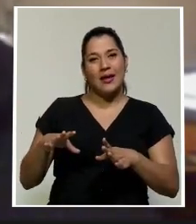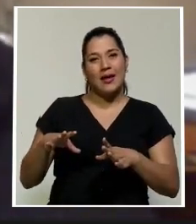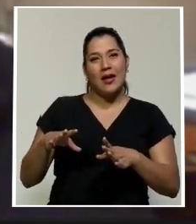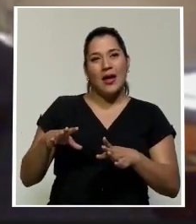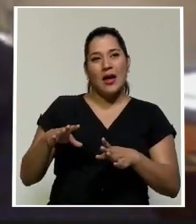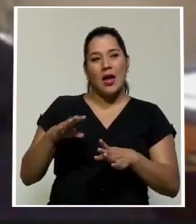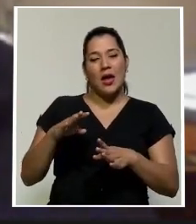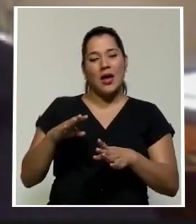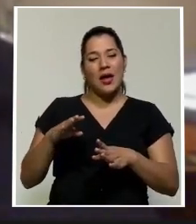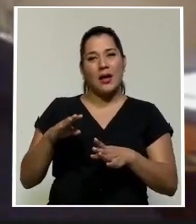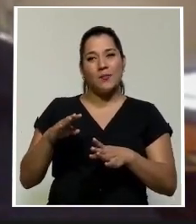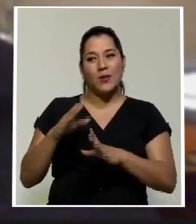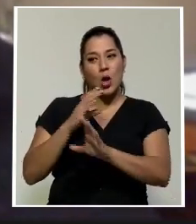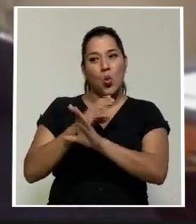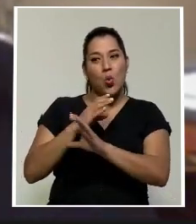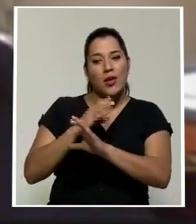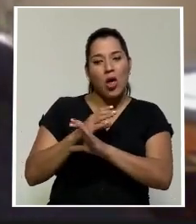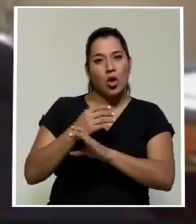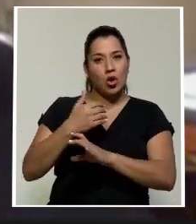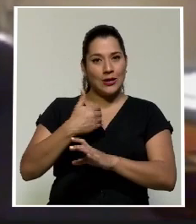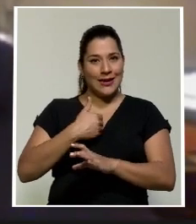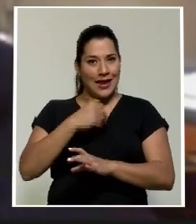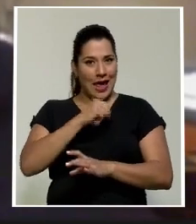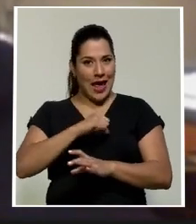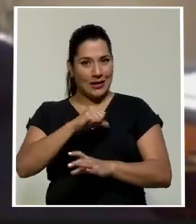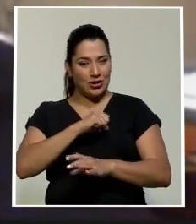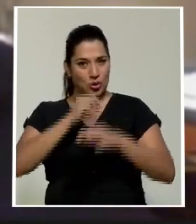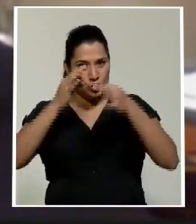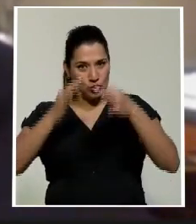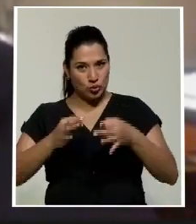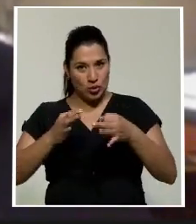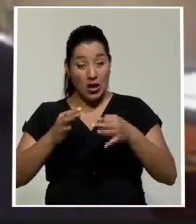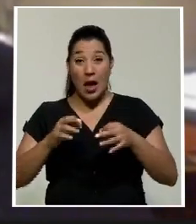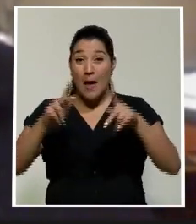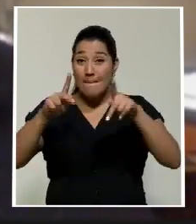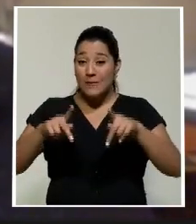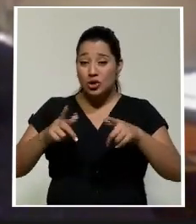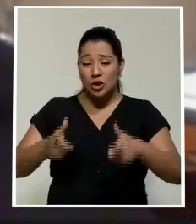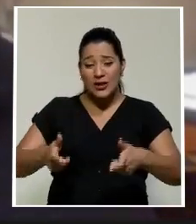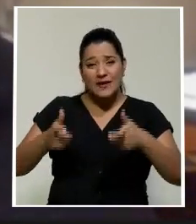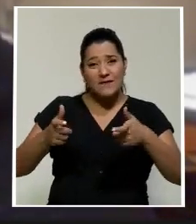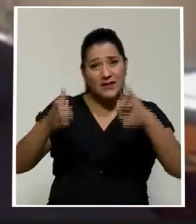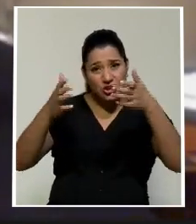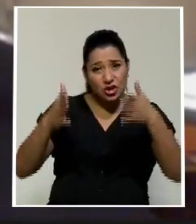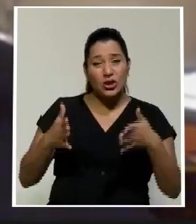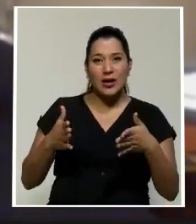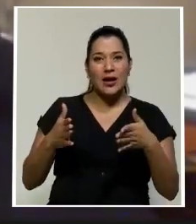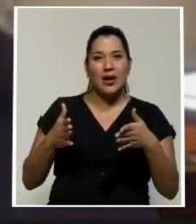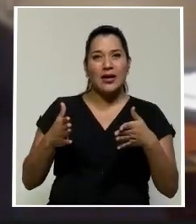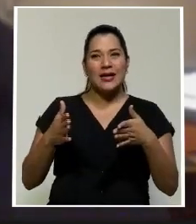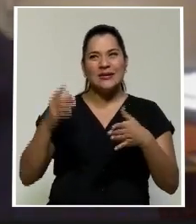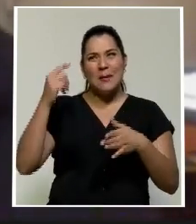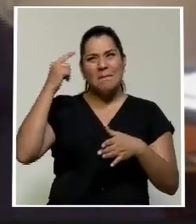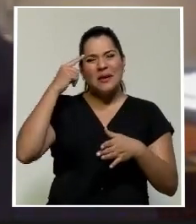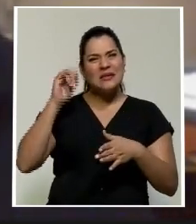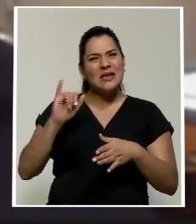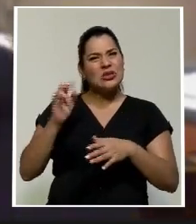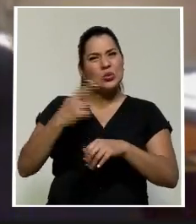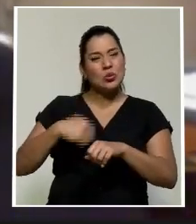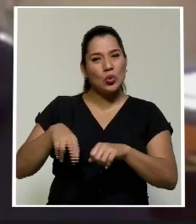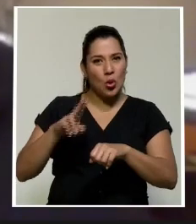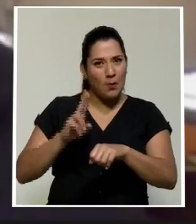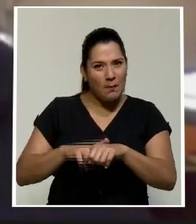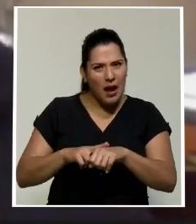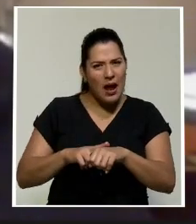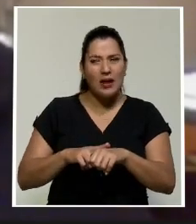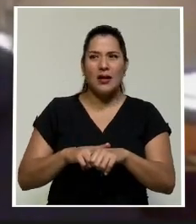decías hace un momento. La gente muy, muy millonaria se mete en ese mundo y creen que eso es lo normal y que está divinamente